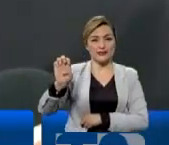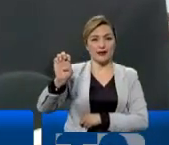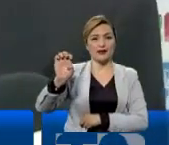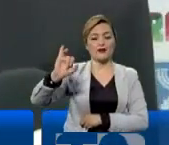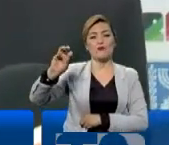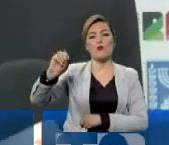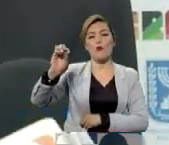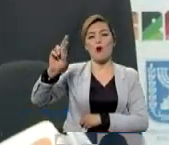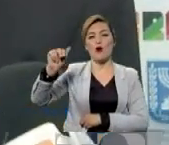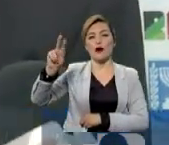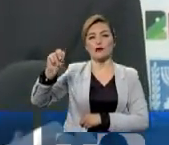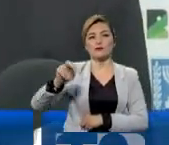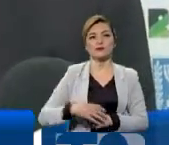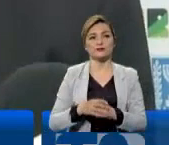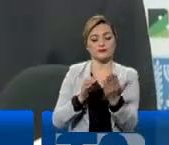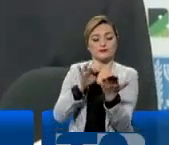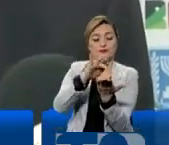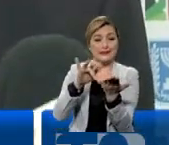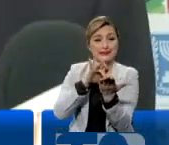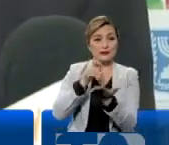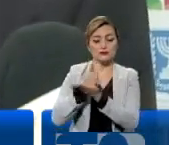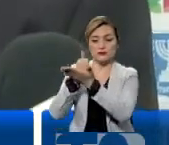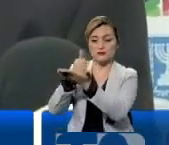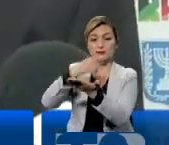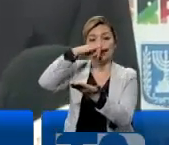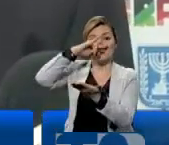Estas tablets ayudarán a los niños